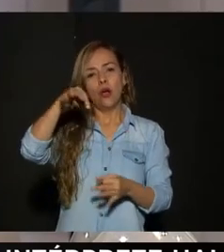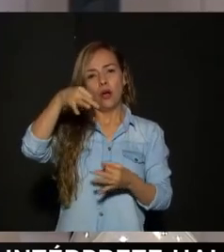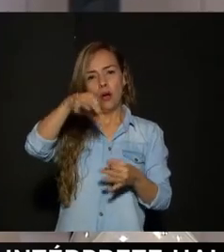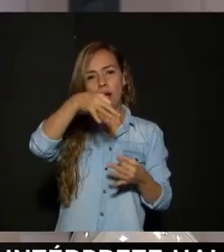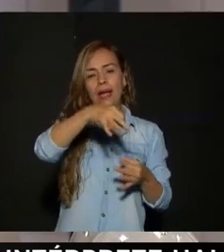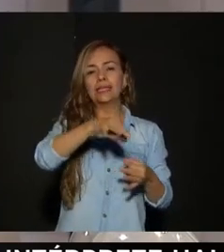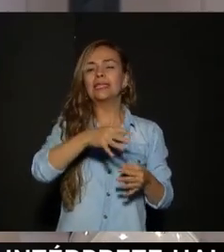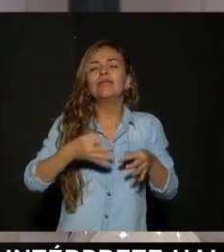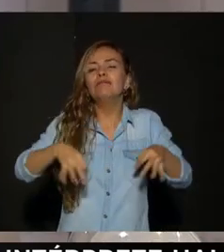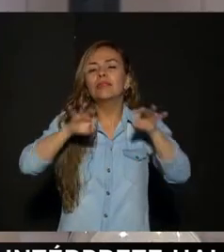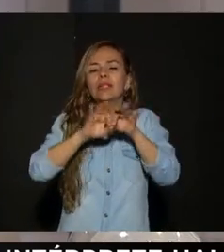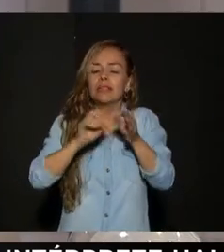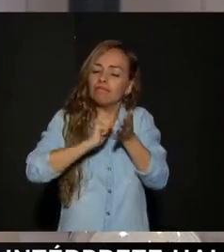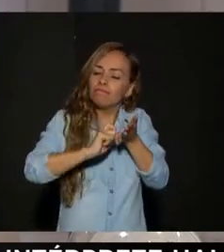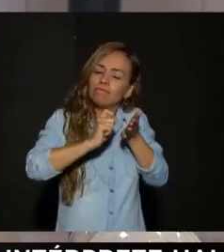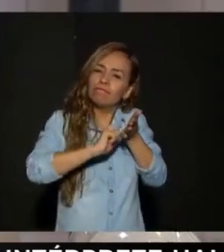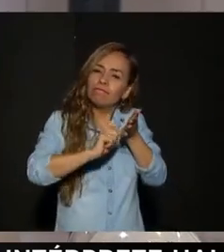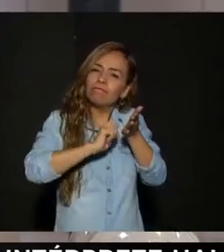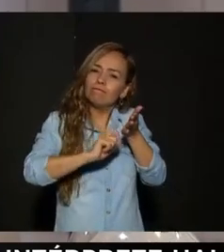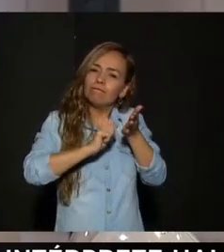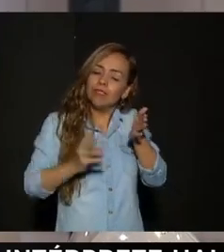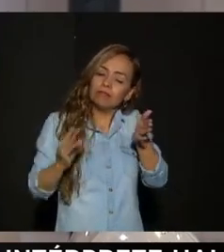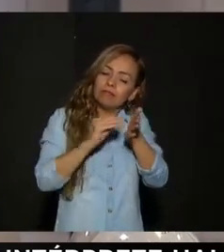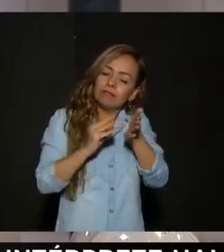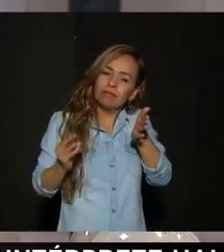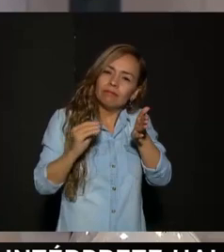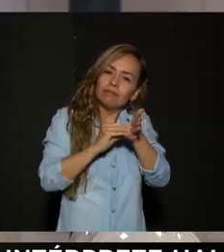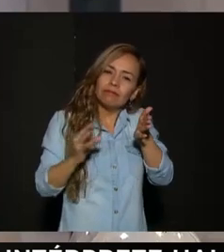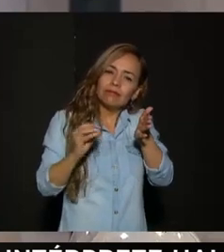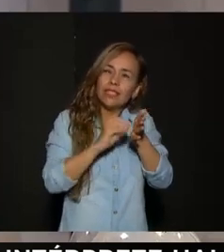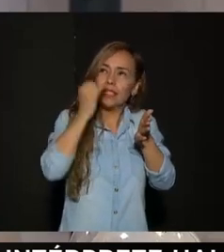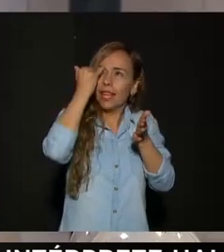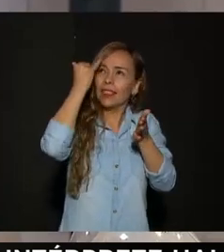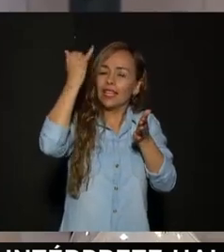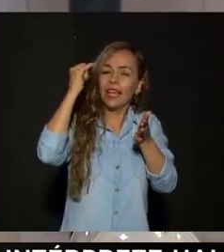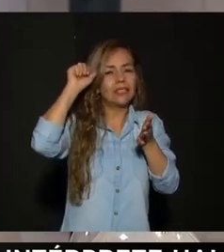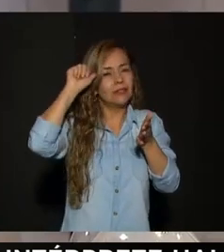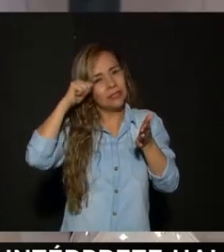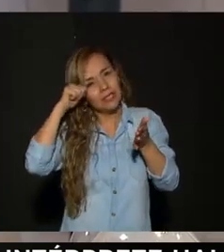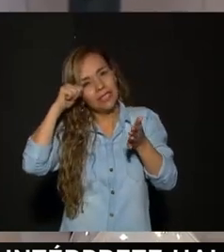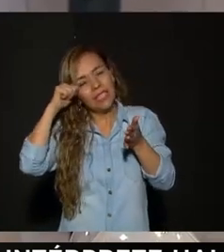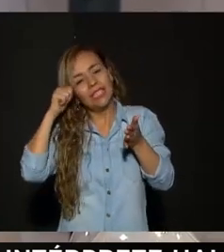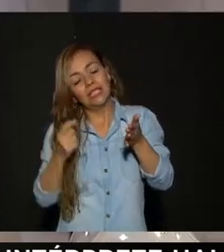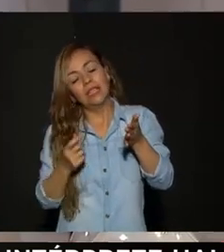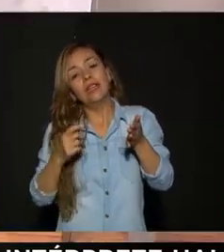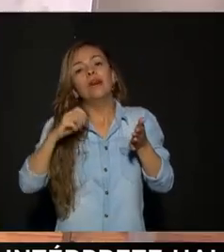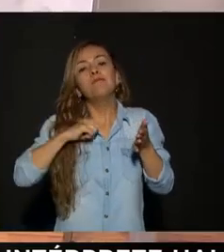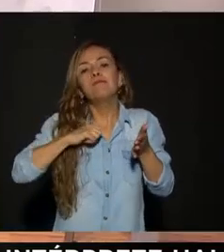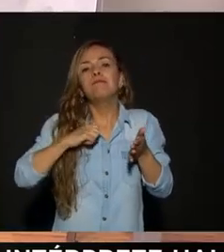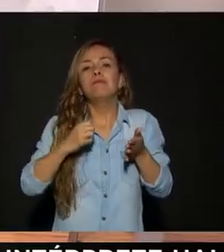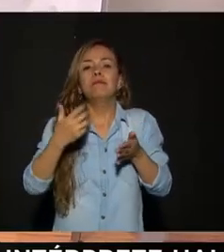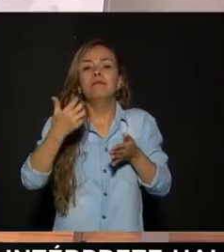para siempre escribir, para siempre consignar nuestras ideas, recordarlas, tener algo con que escribir,